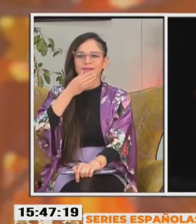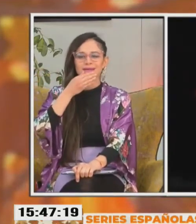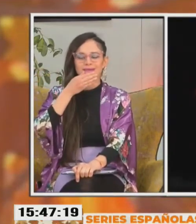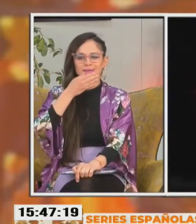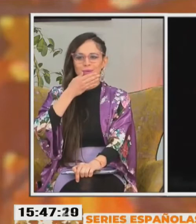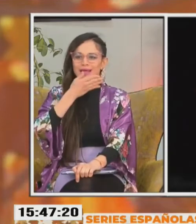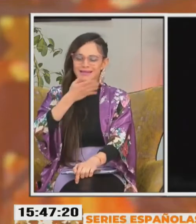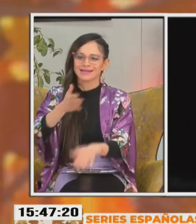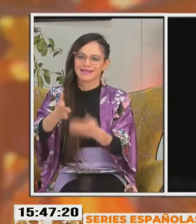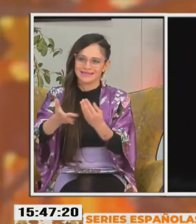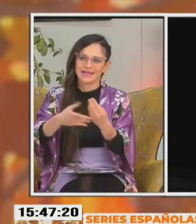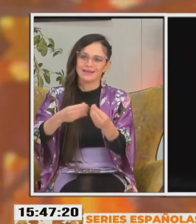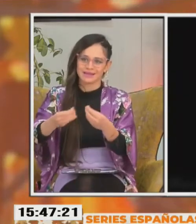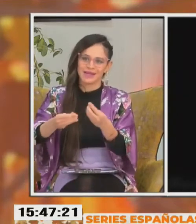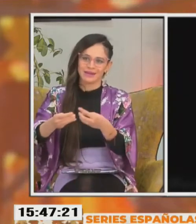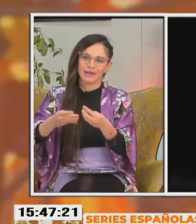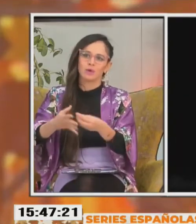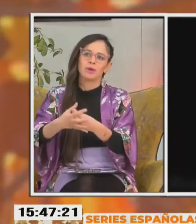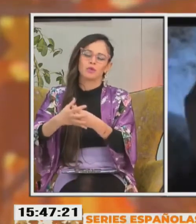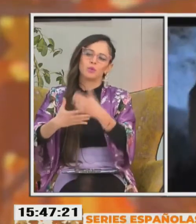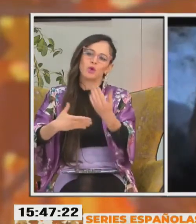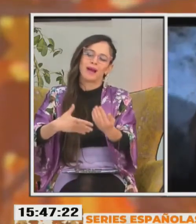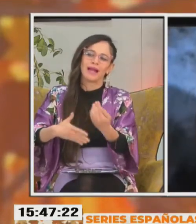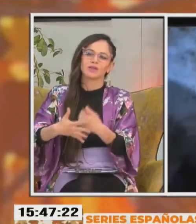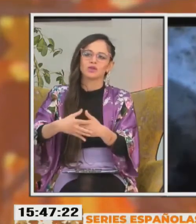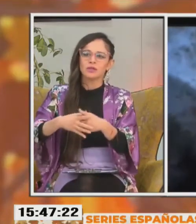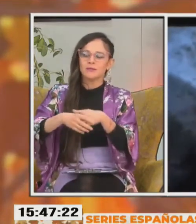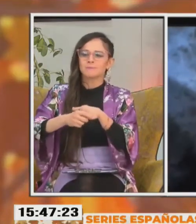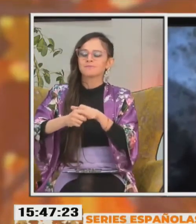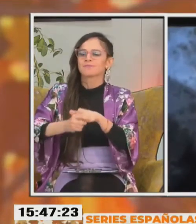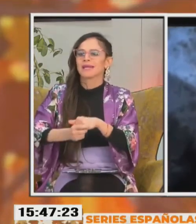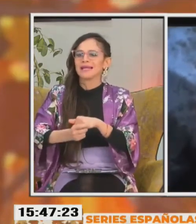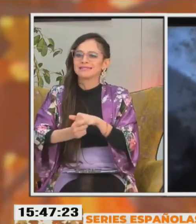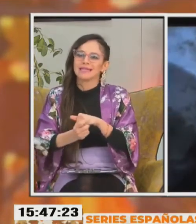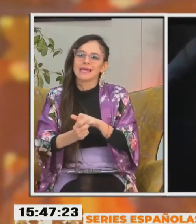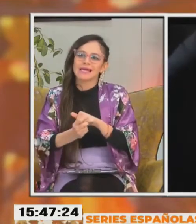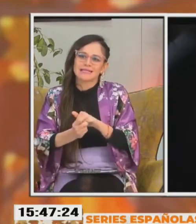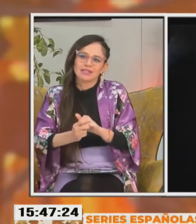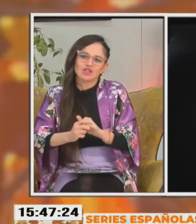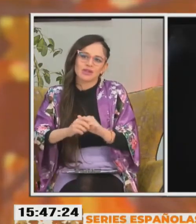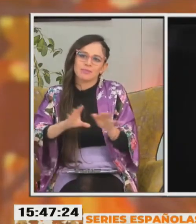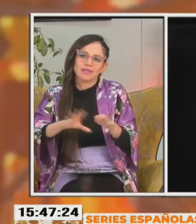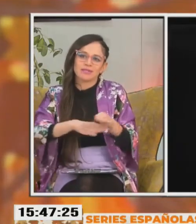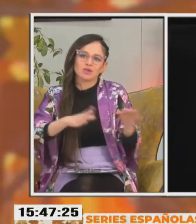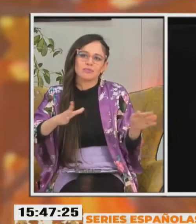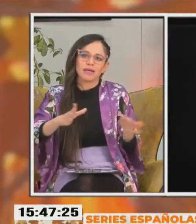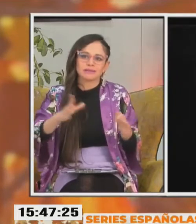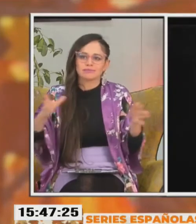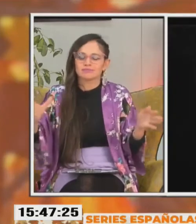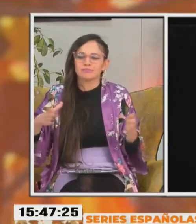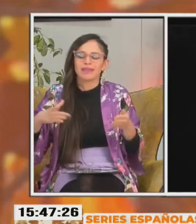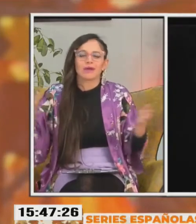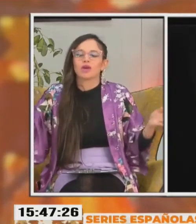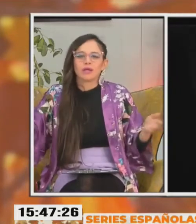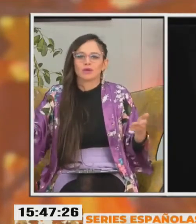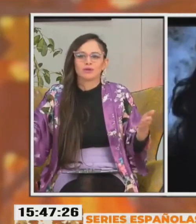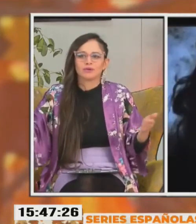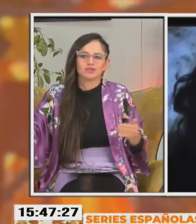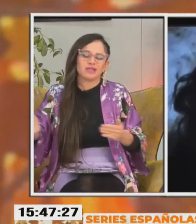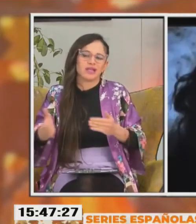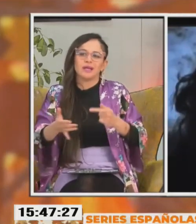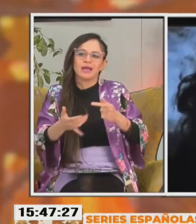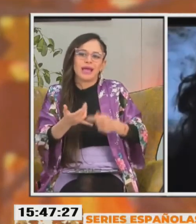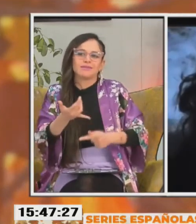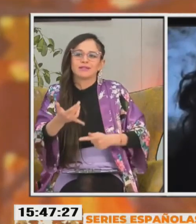lo hace que pueda quizás tener un valor un poco más alto que las series que quizás son de ambientación más de hoy, ¿o no?